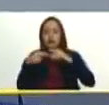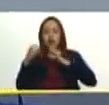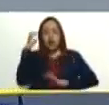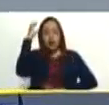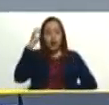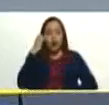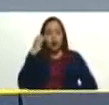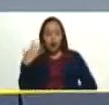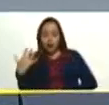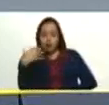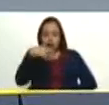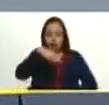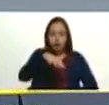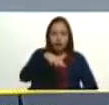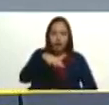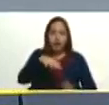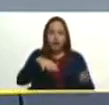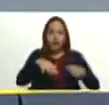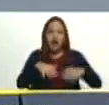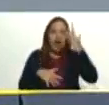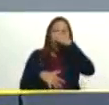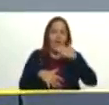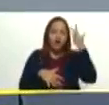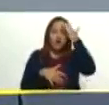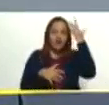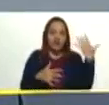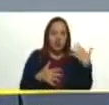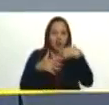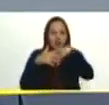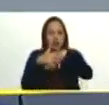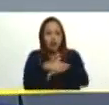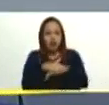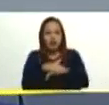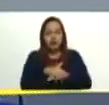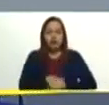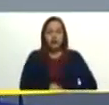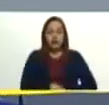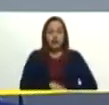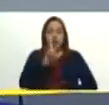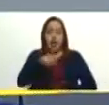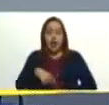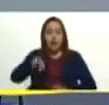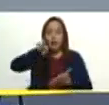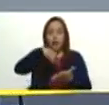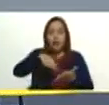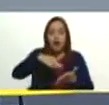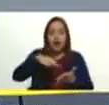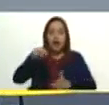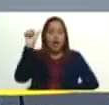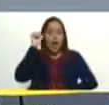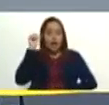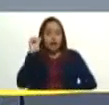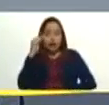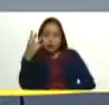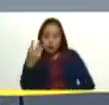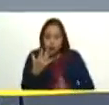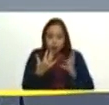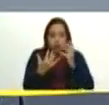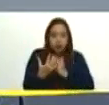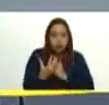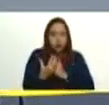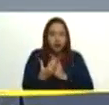Con el ritmo de África. Tenemos las danzas de Asia. Y tenemos